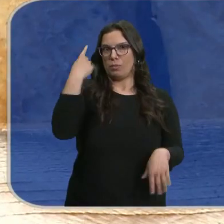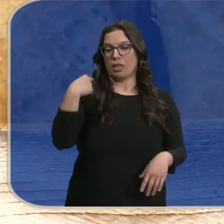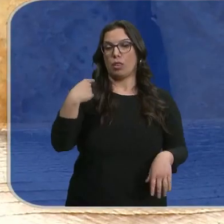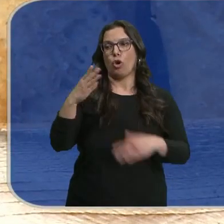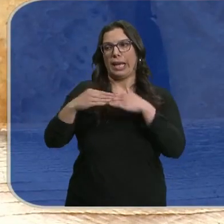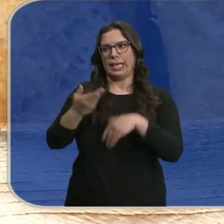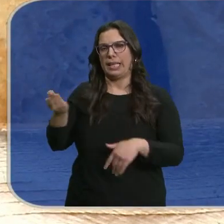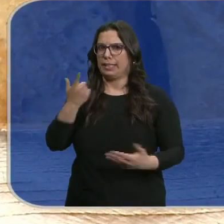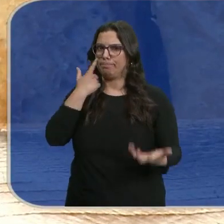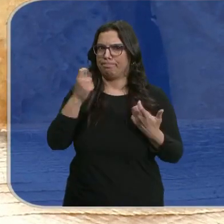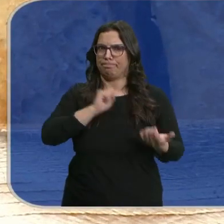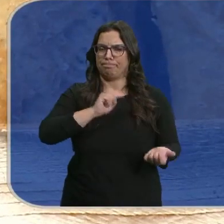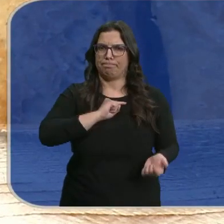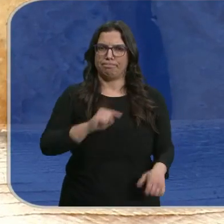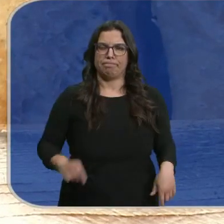clientes lo han notado.